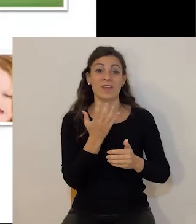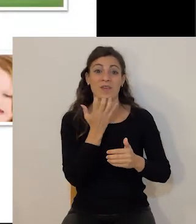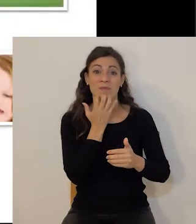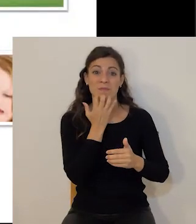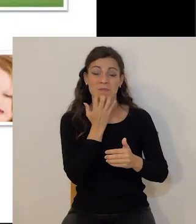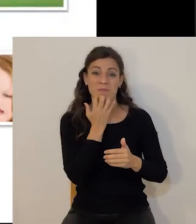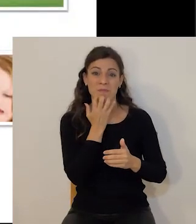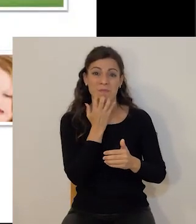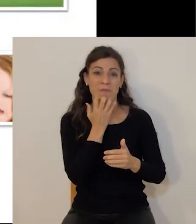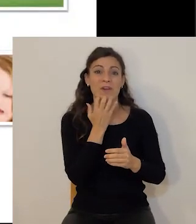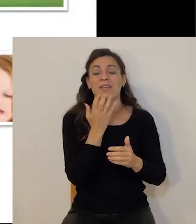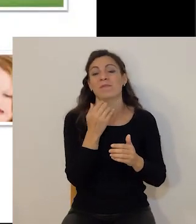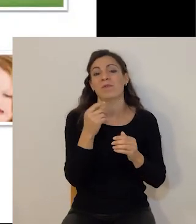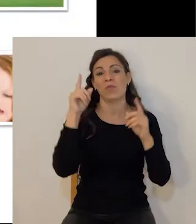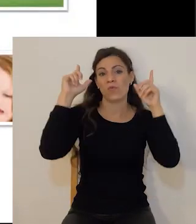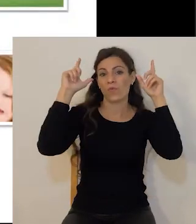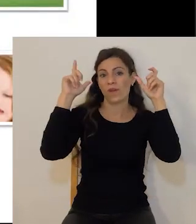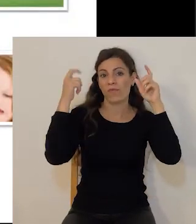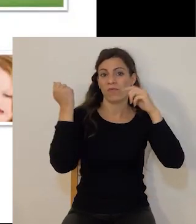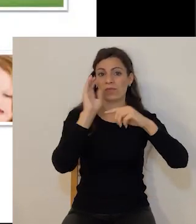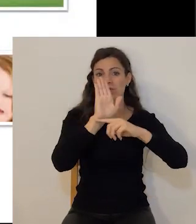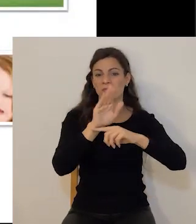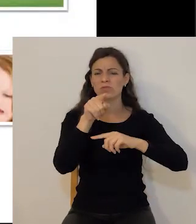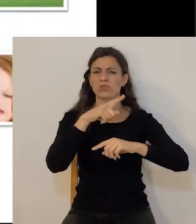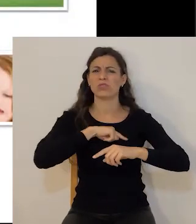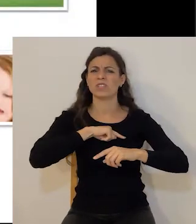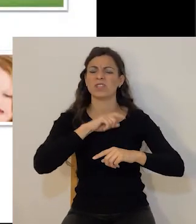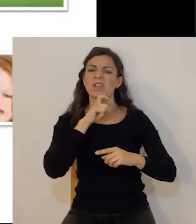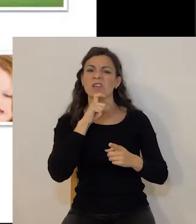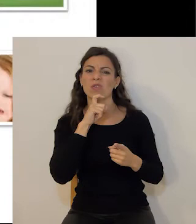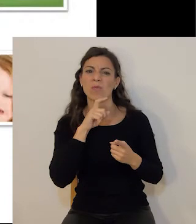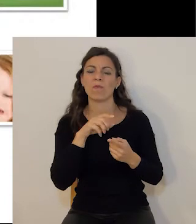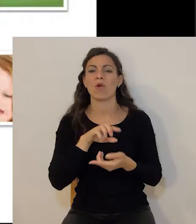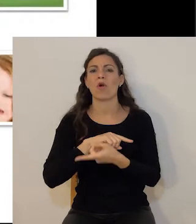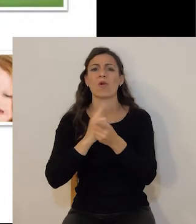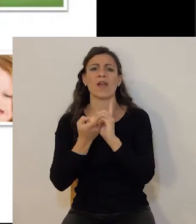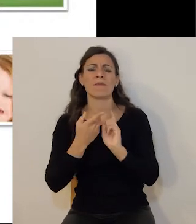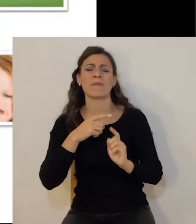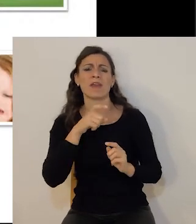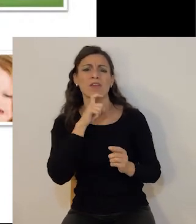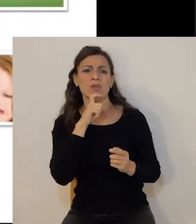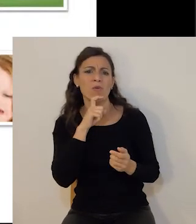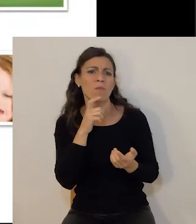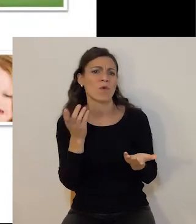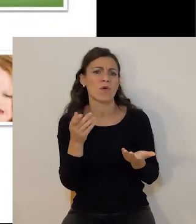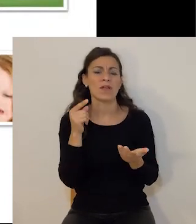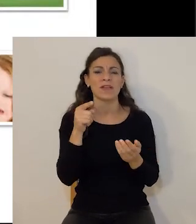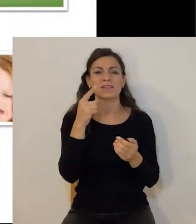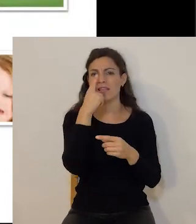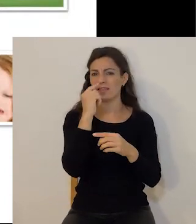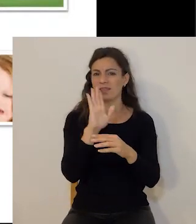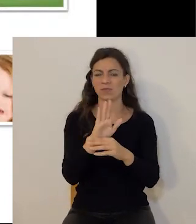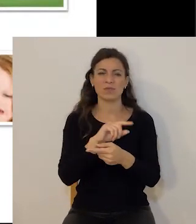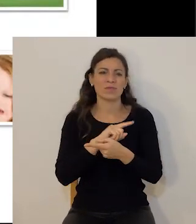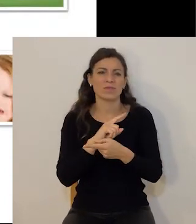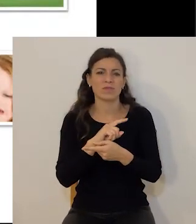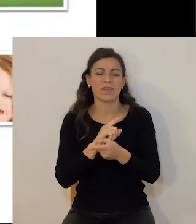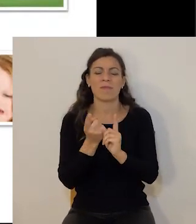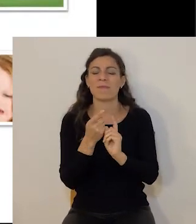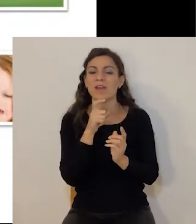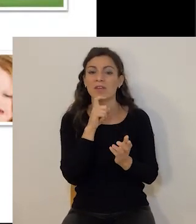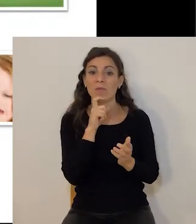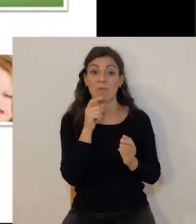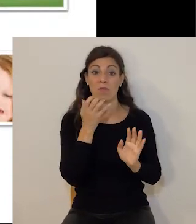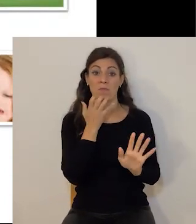una fotografía y decir cómo se siente, qué puedo cambiar, cómo puedes cambiar esta actitud, cómo podemos hacer que este